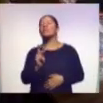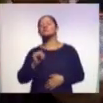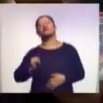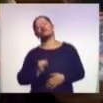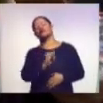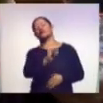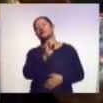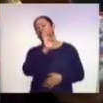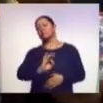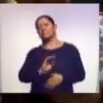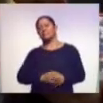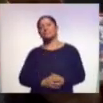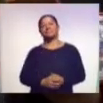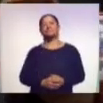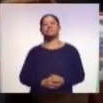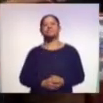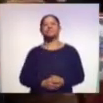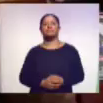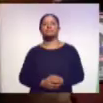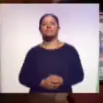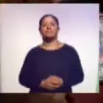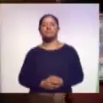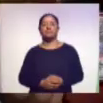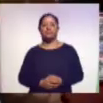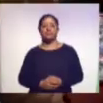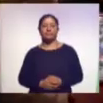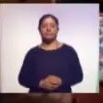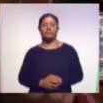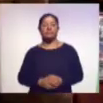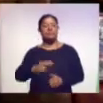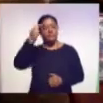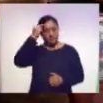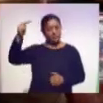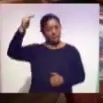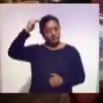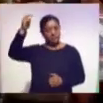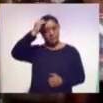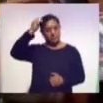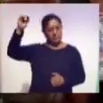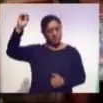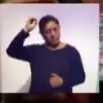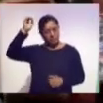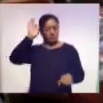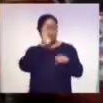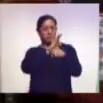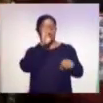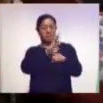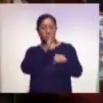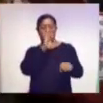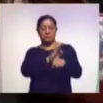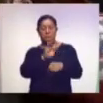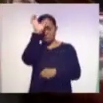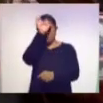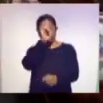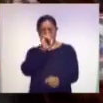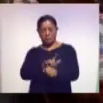originarias. La defensa del náhuatl, del otomí, de los usos y costumbres, de